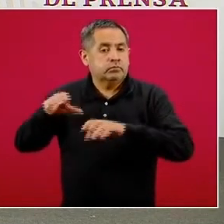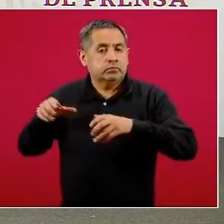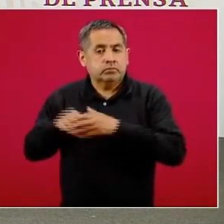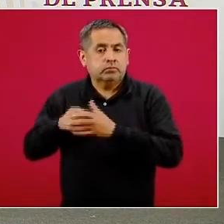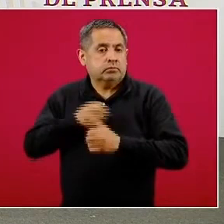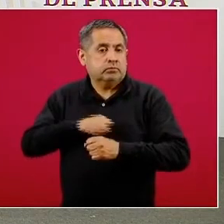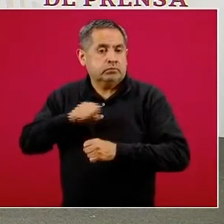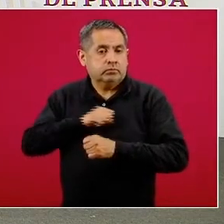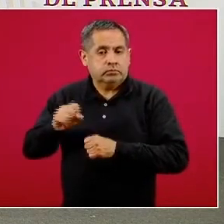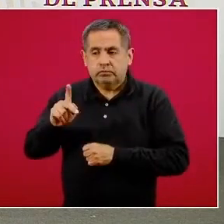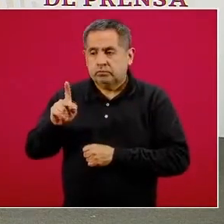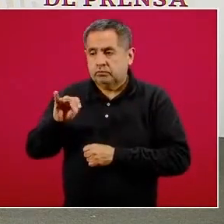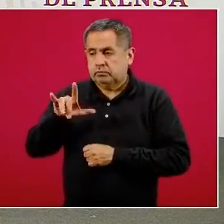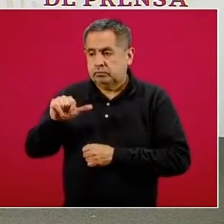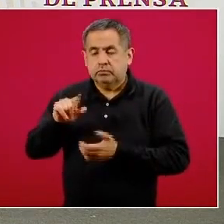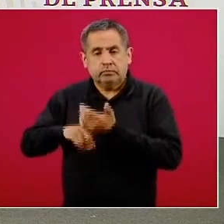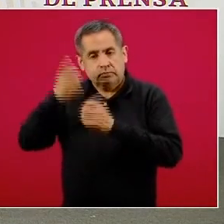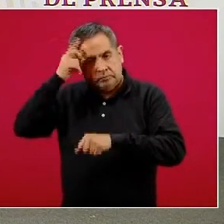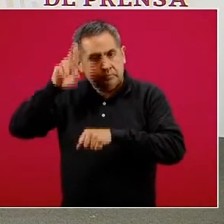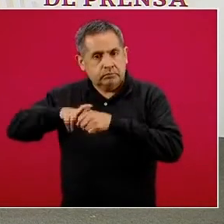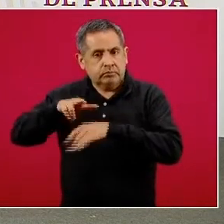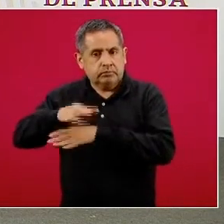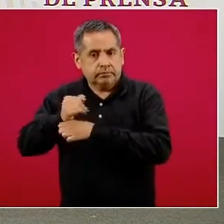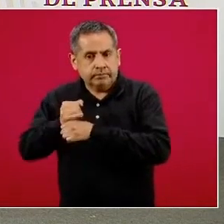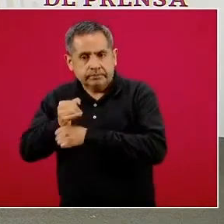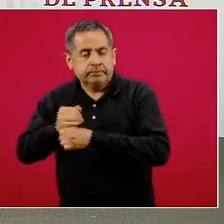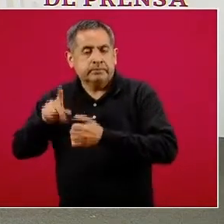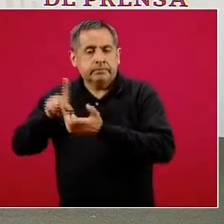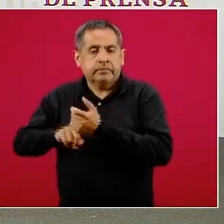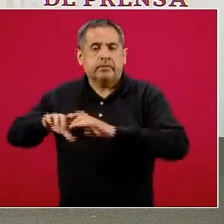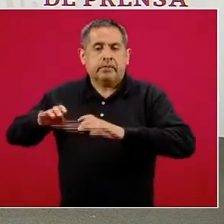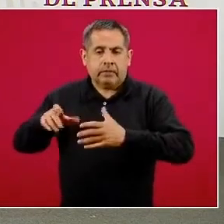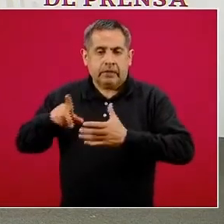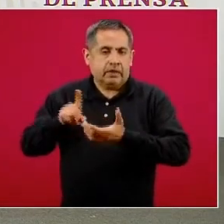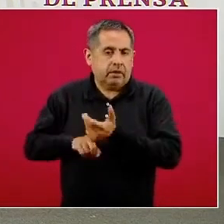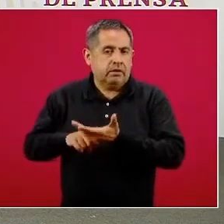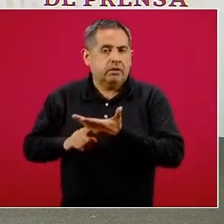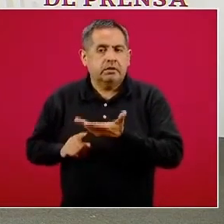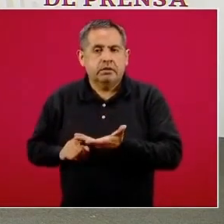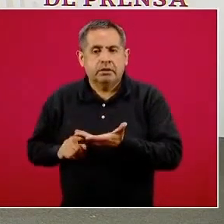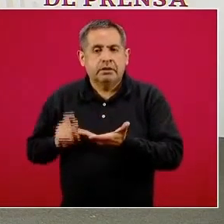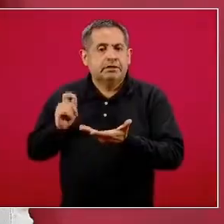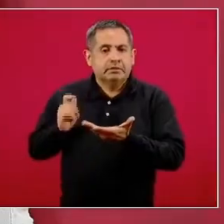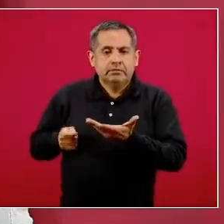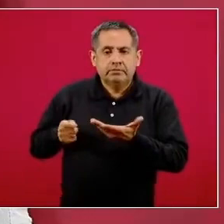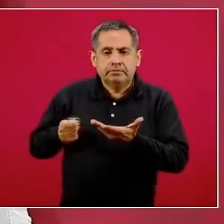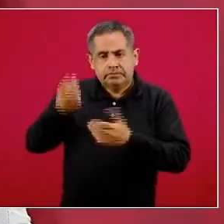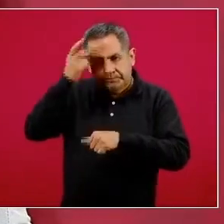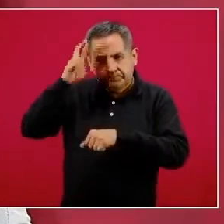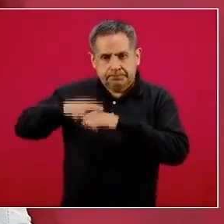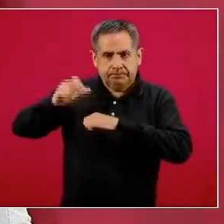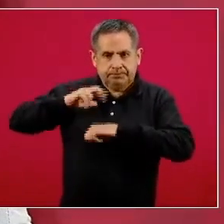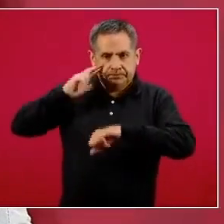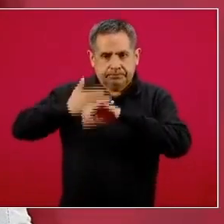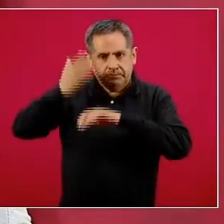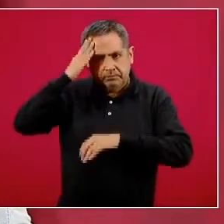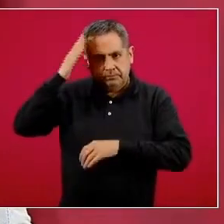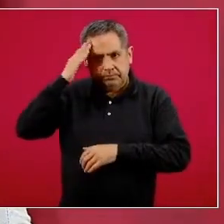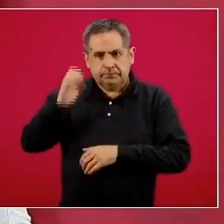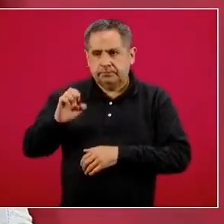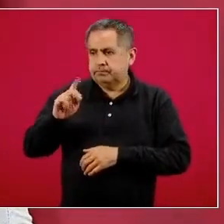en Salud Pública y es directora de Investigación Operativa Epidemiológica de la Dirección General